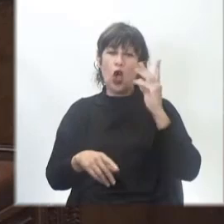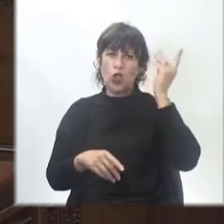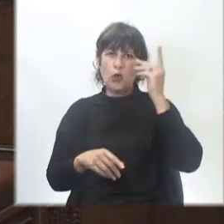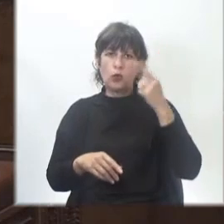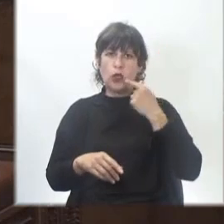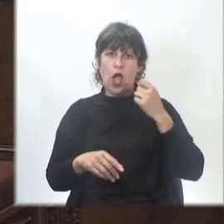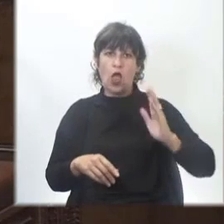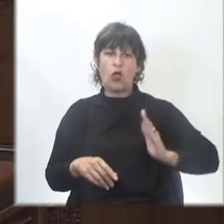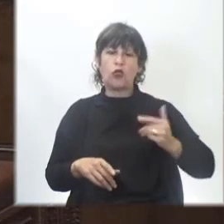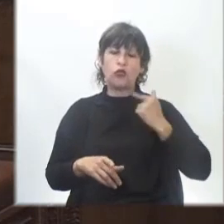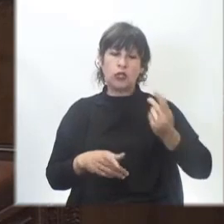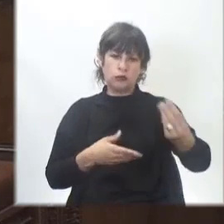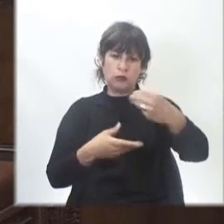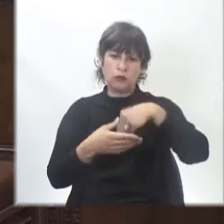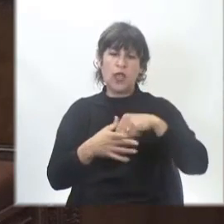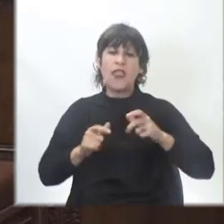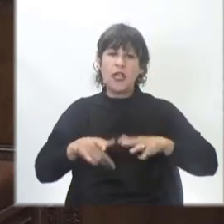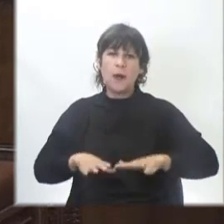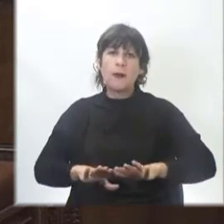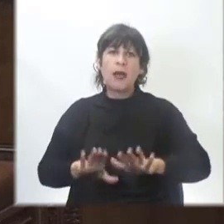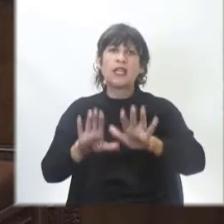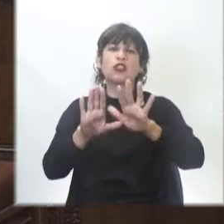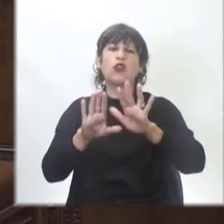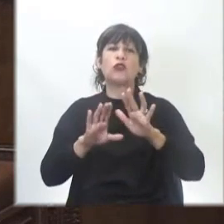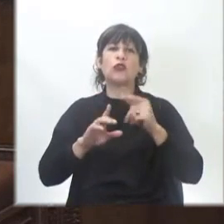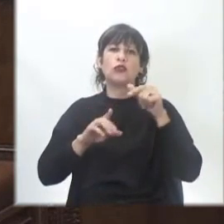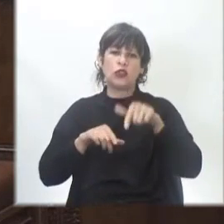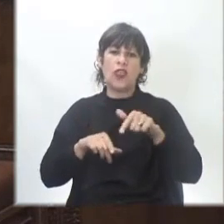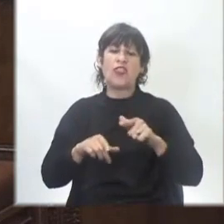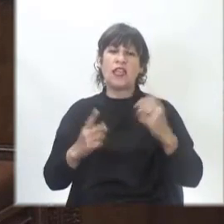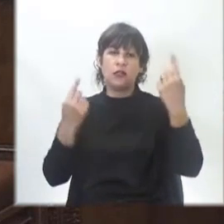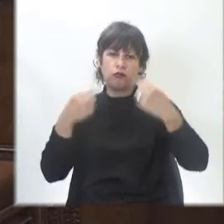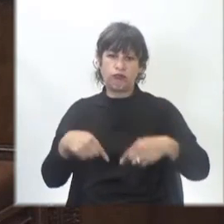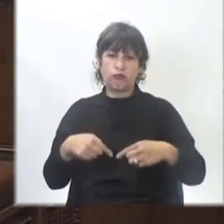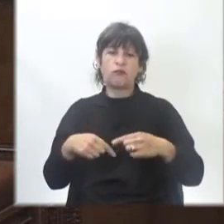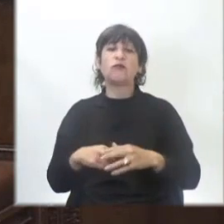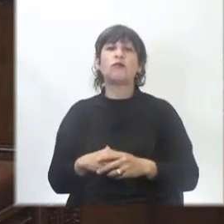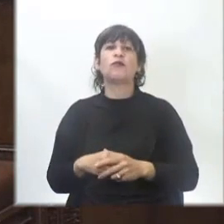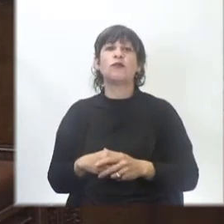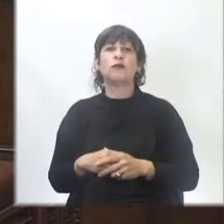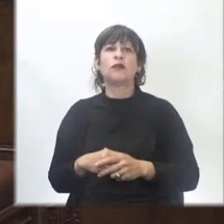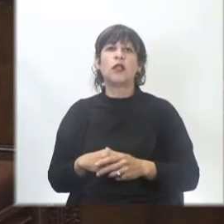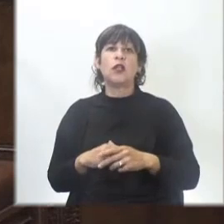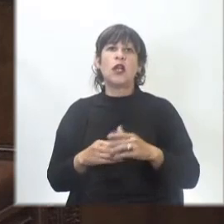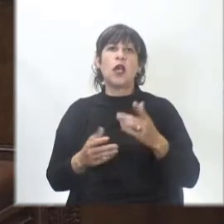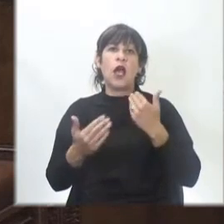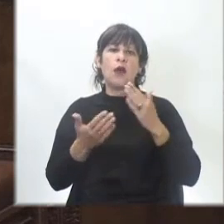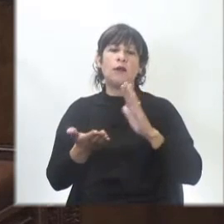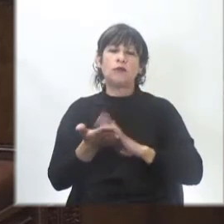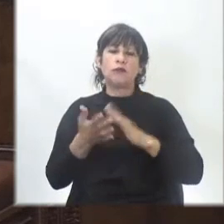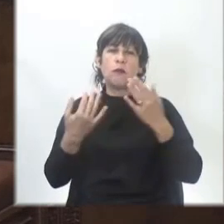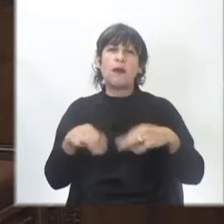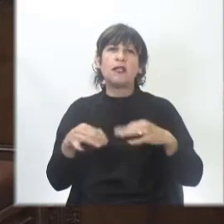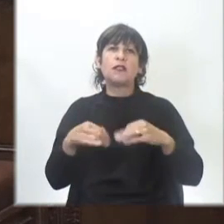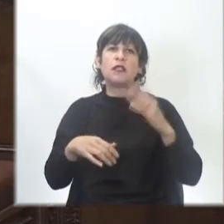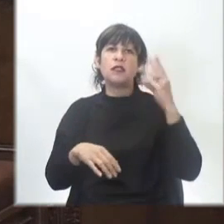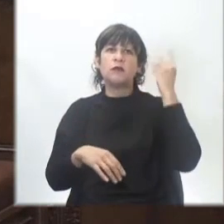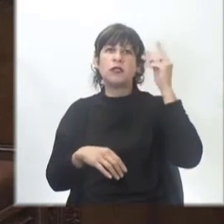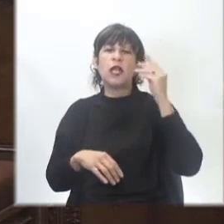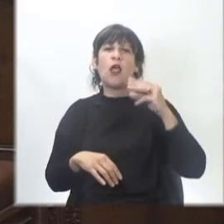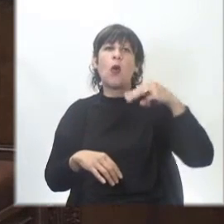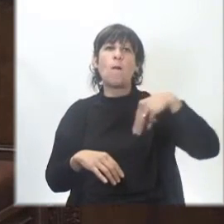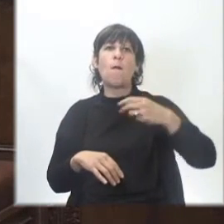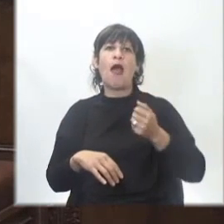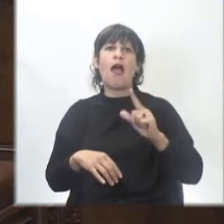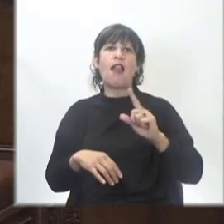diputadas que formaron parte de la preparación de esta interpelación. Me refiero particularmente al diputado Malán,